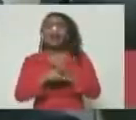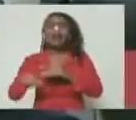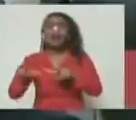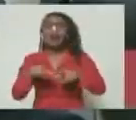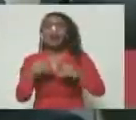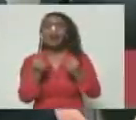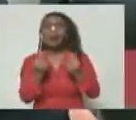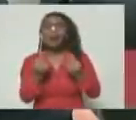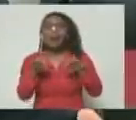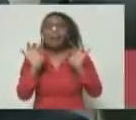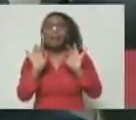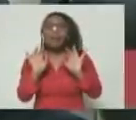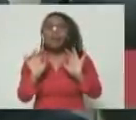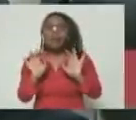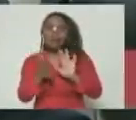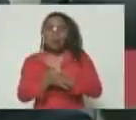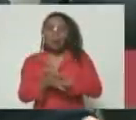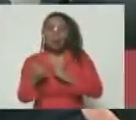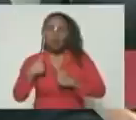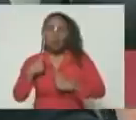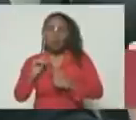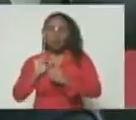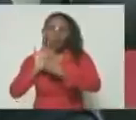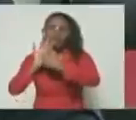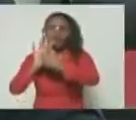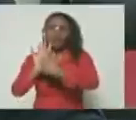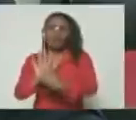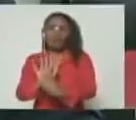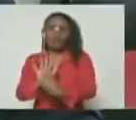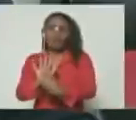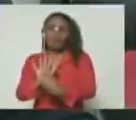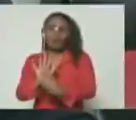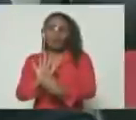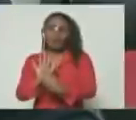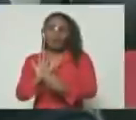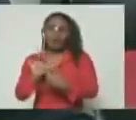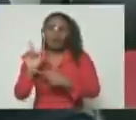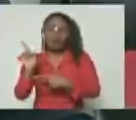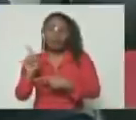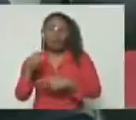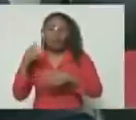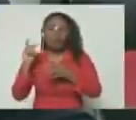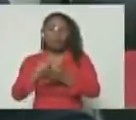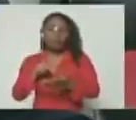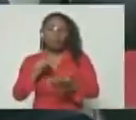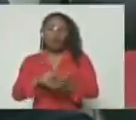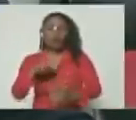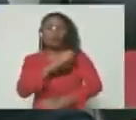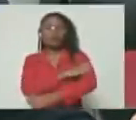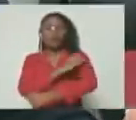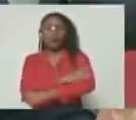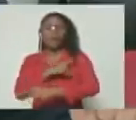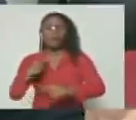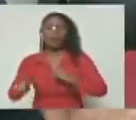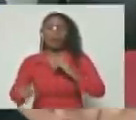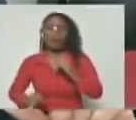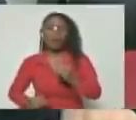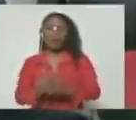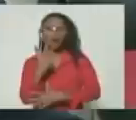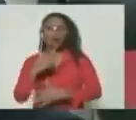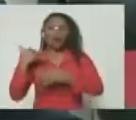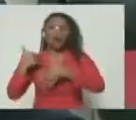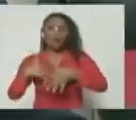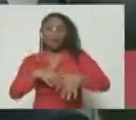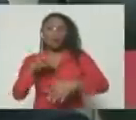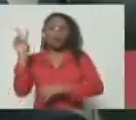económicas especiales, señalé que éramos militantes de la oposición, pero fundamentalmente éramos militantes